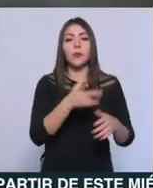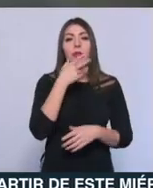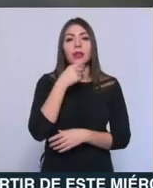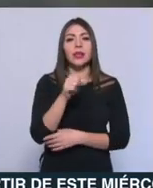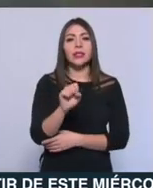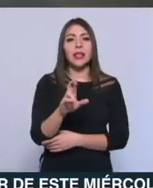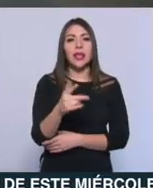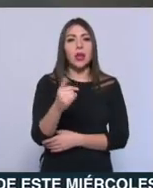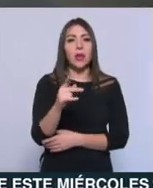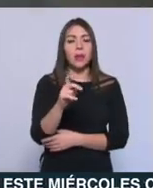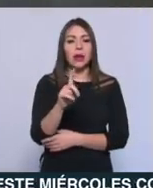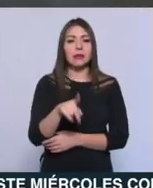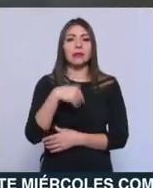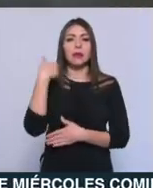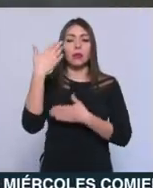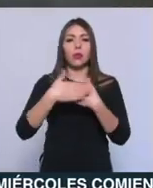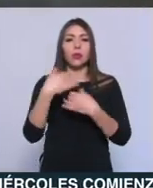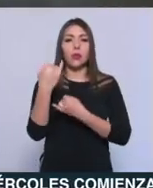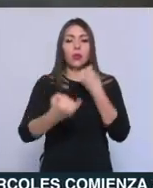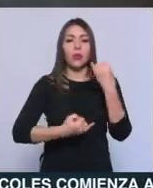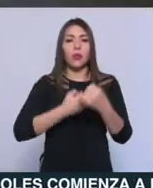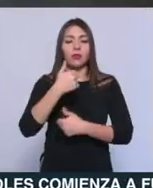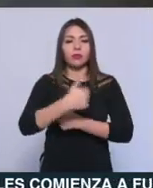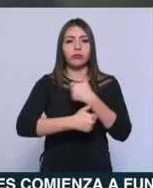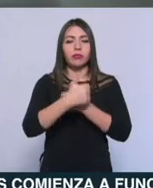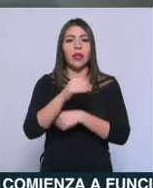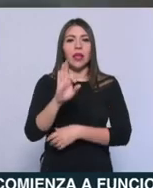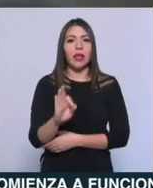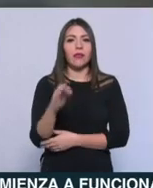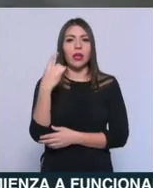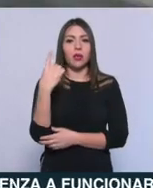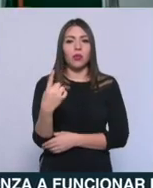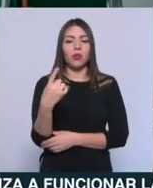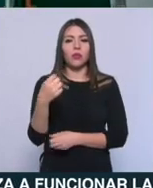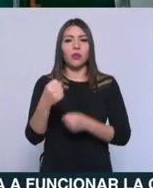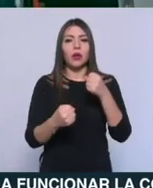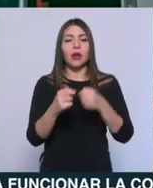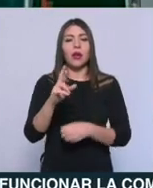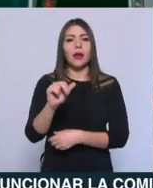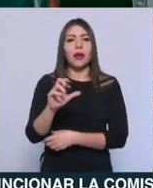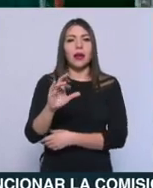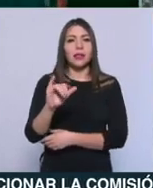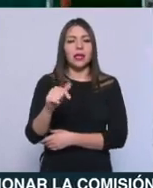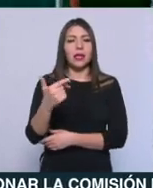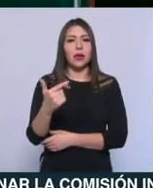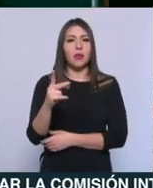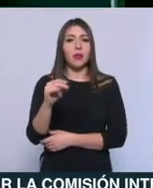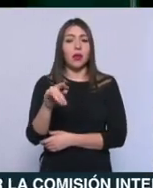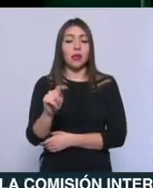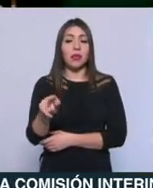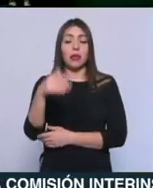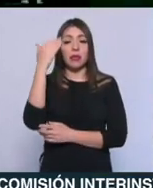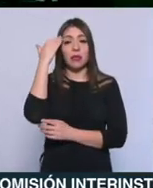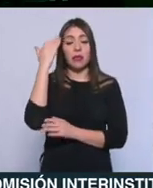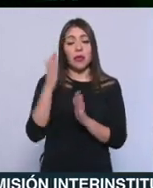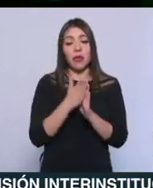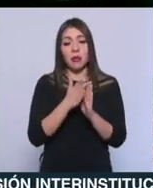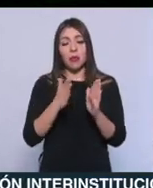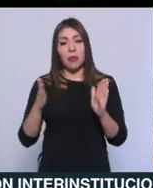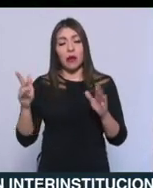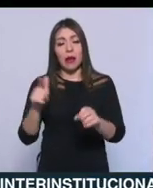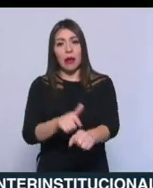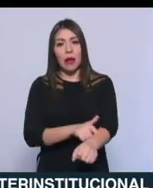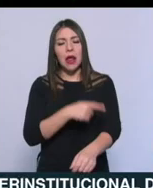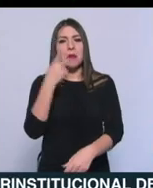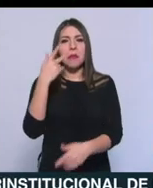iniciar este fin de semana el Campeonato del Mundo de la Fórmula 1 al mando de la escudería Racing Point. Ha sido un invierno muy largo, pero estoy emocionado de estar de regreso en